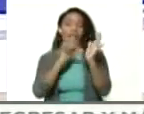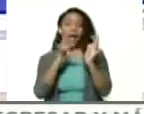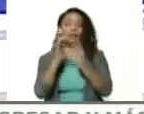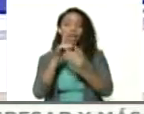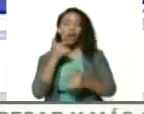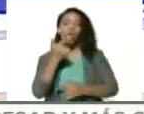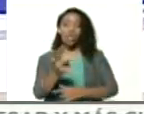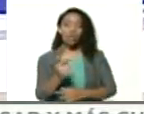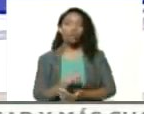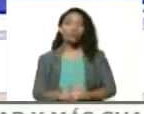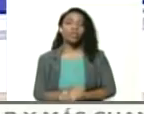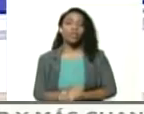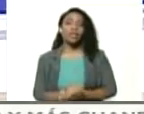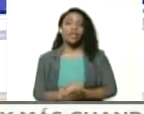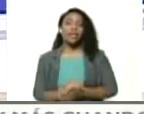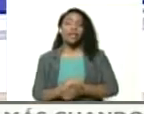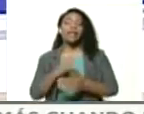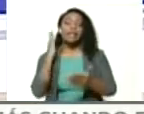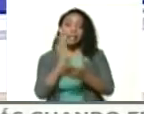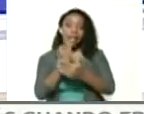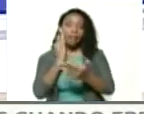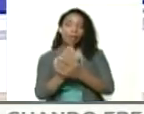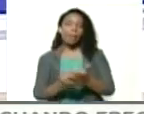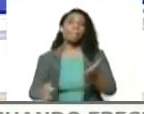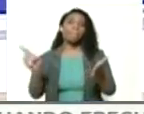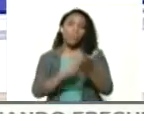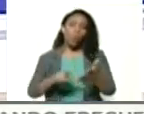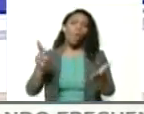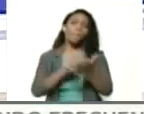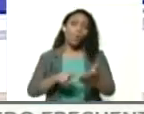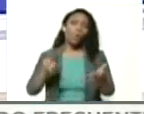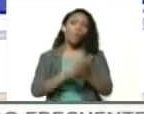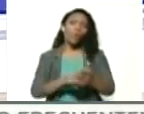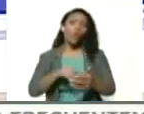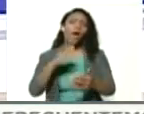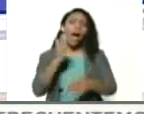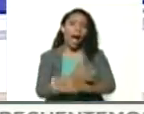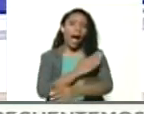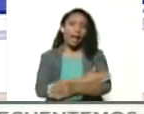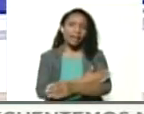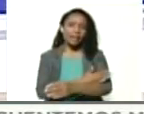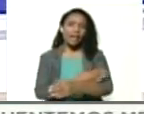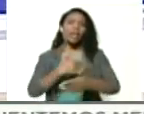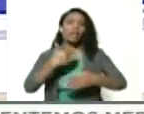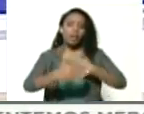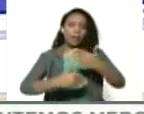tarde, y lo dijo siempre, antes, durante y siempre lo dijo Chávez.